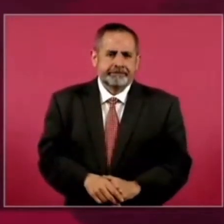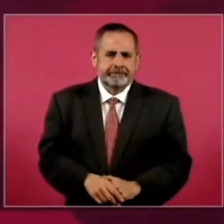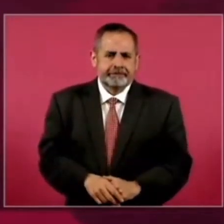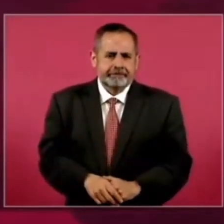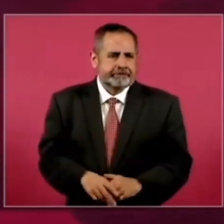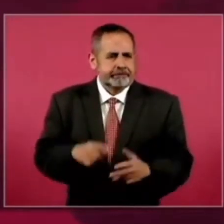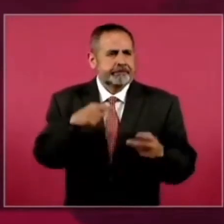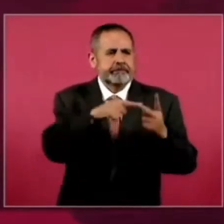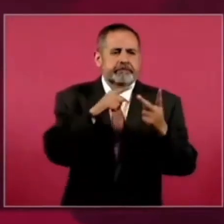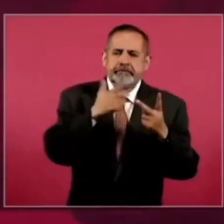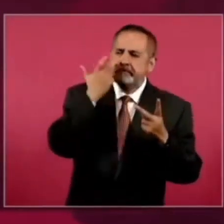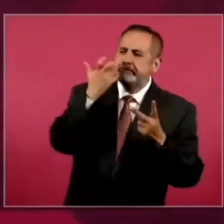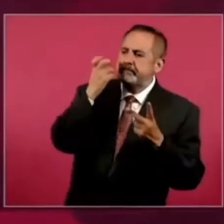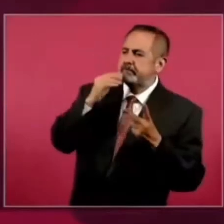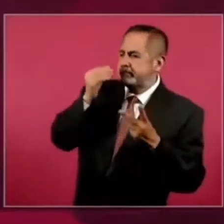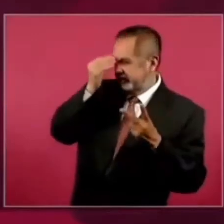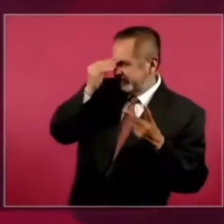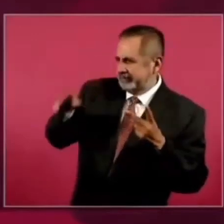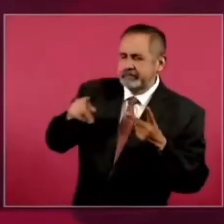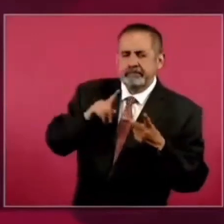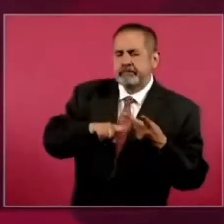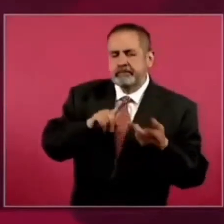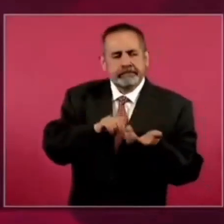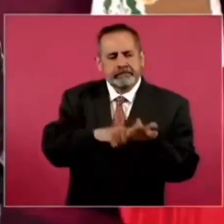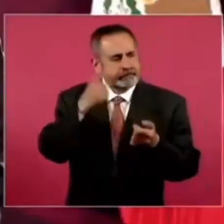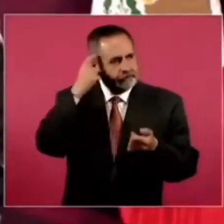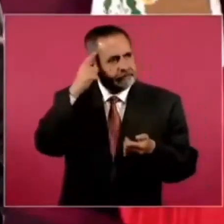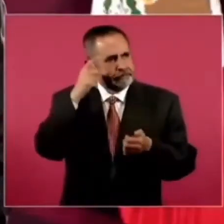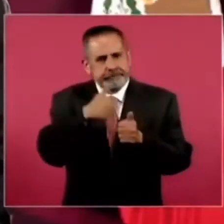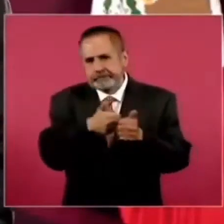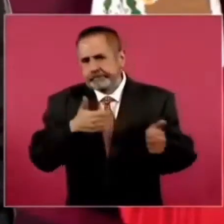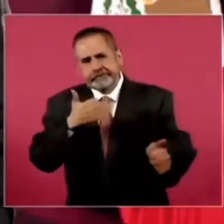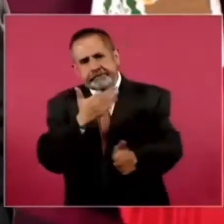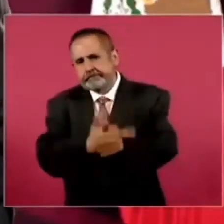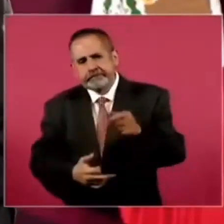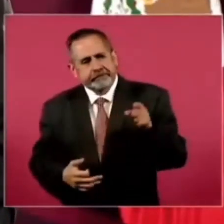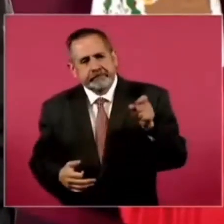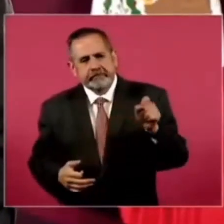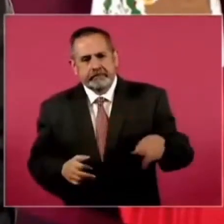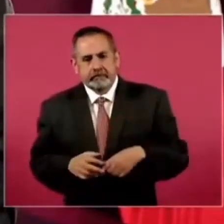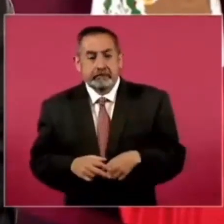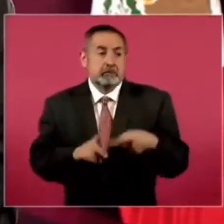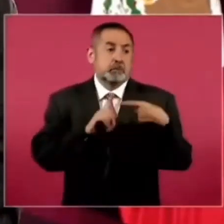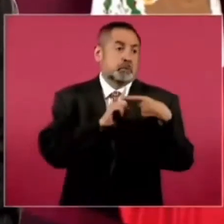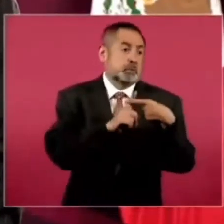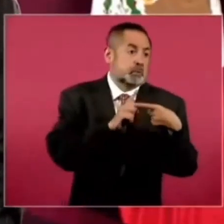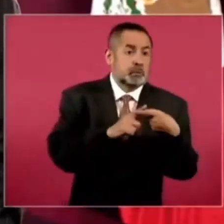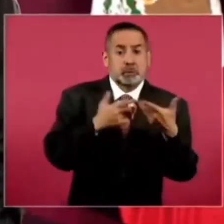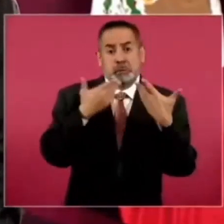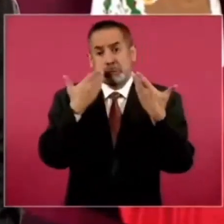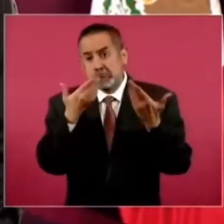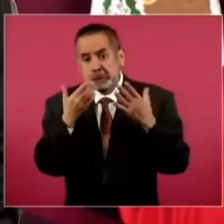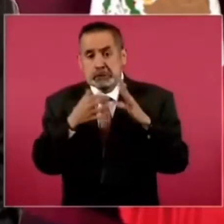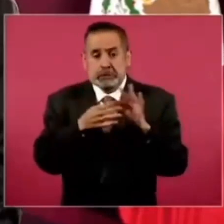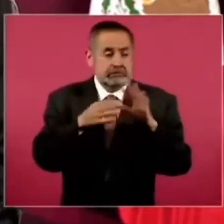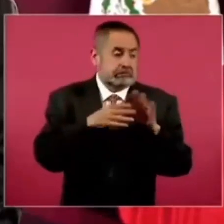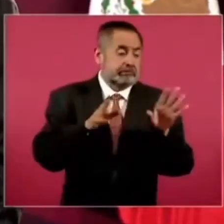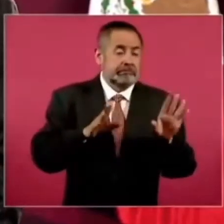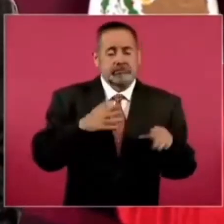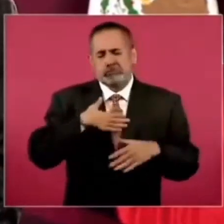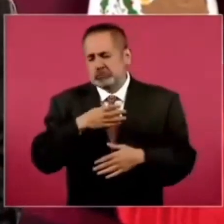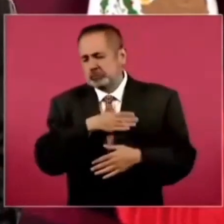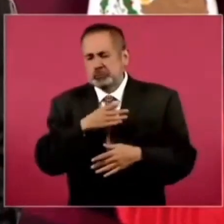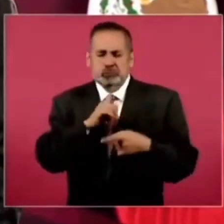pero es parte del atraso. Y también, los progres, buena ondita,